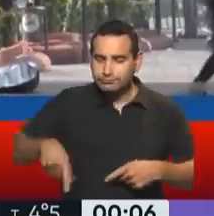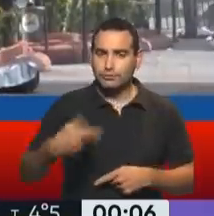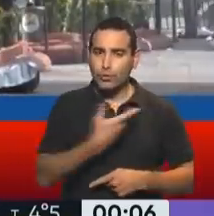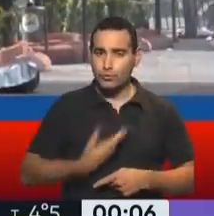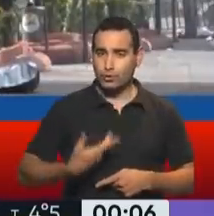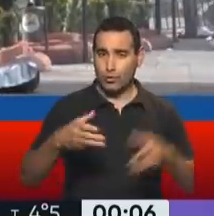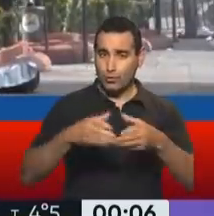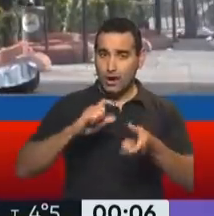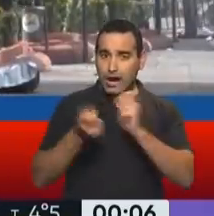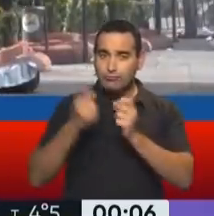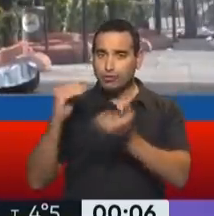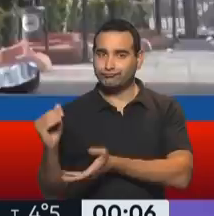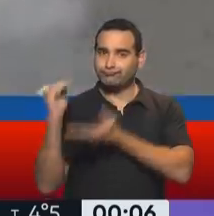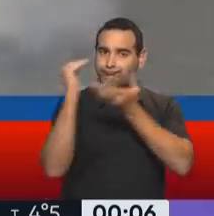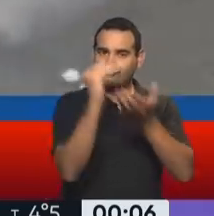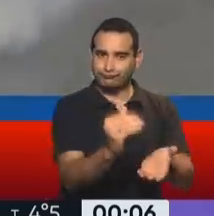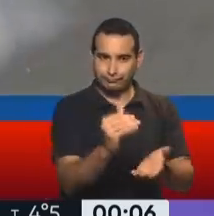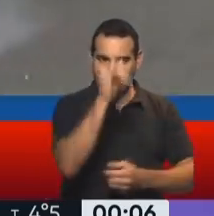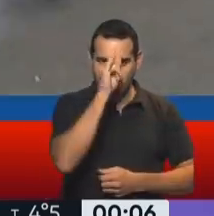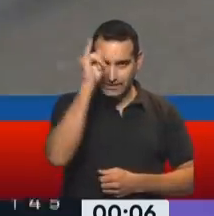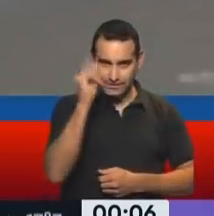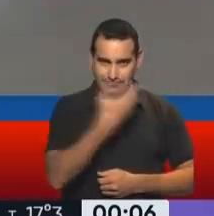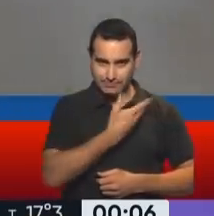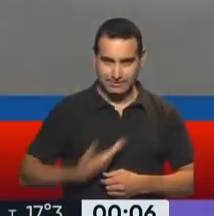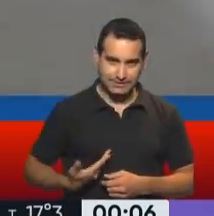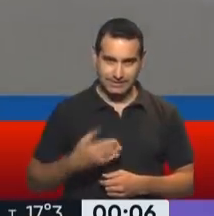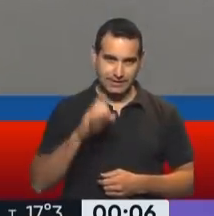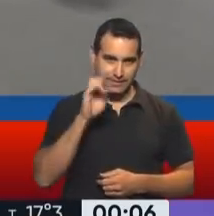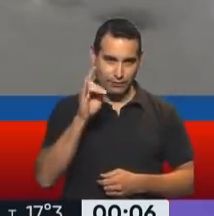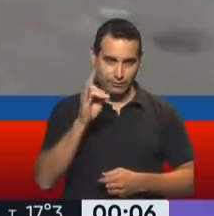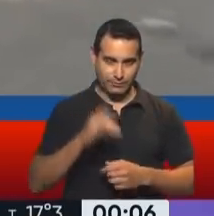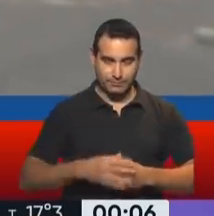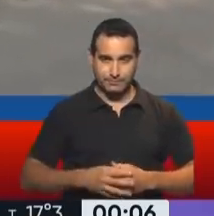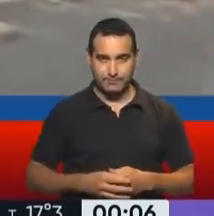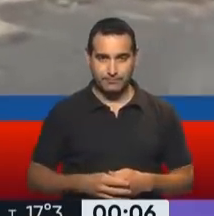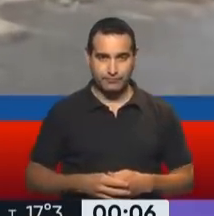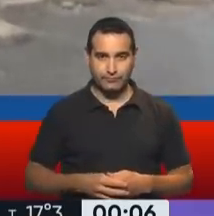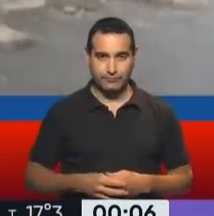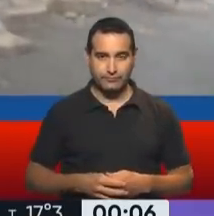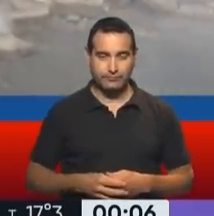Cambio habría proporcionado a Jeanine Áñez en aquella situación.